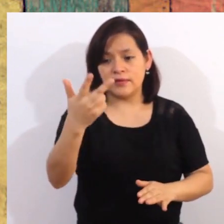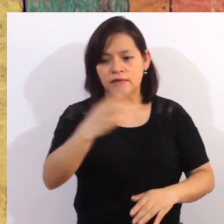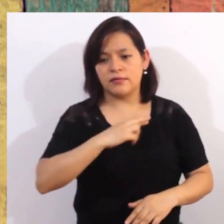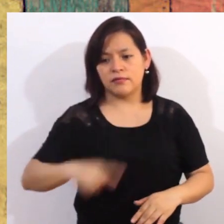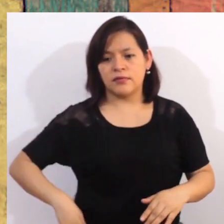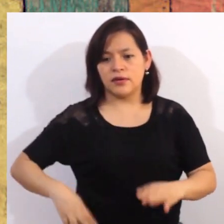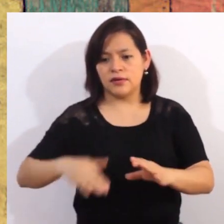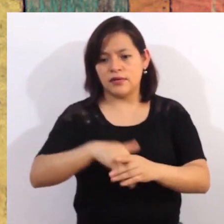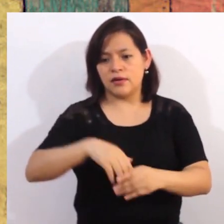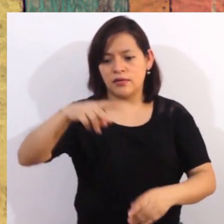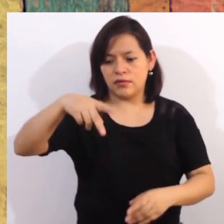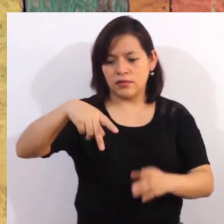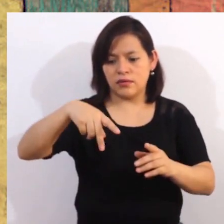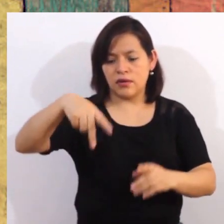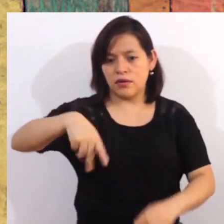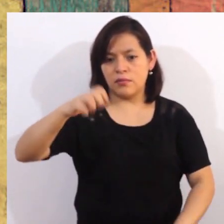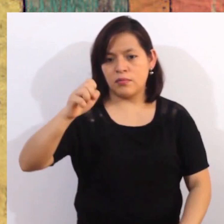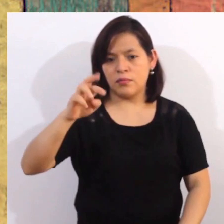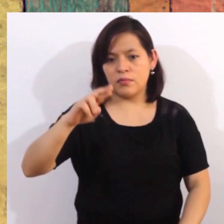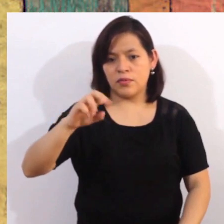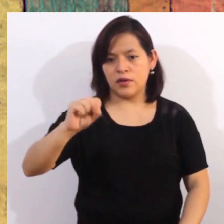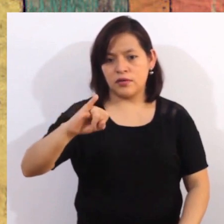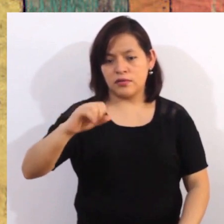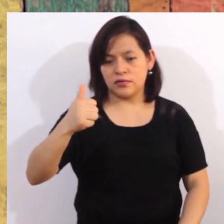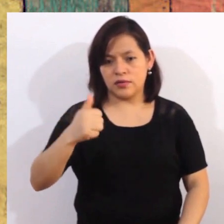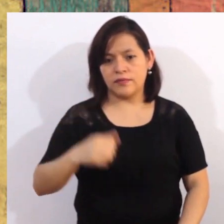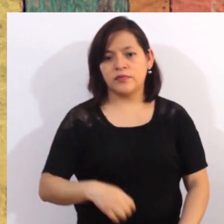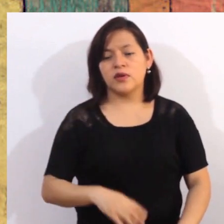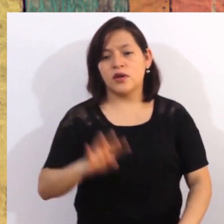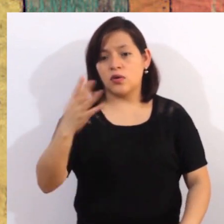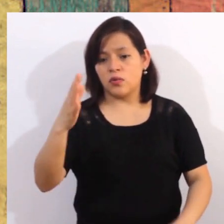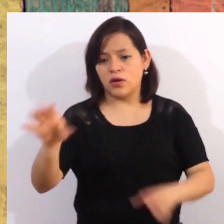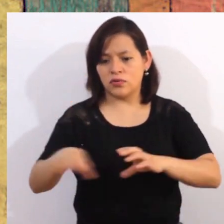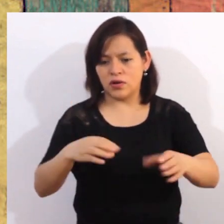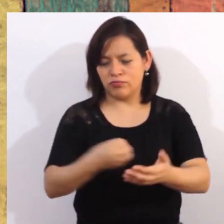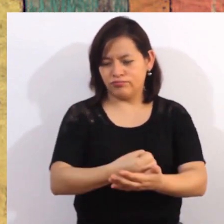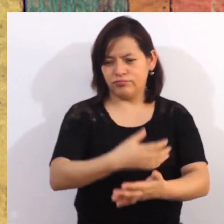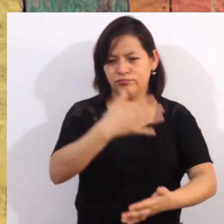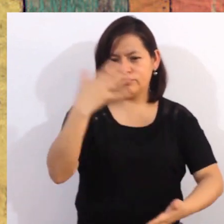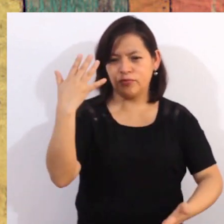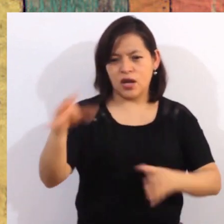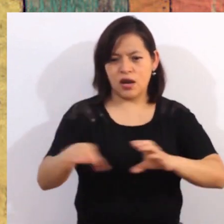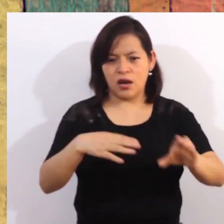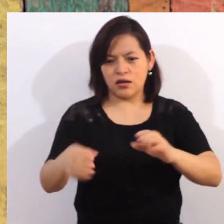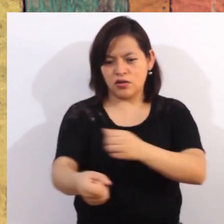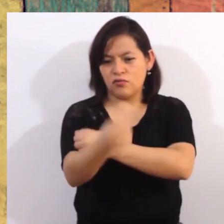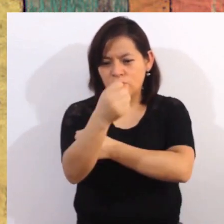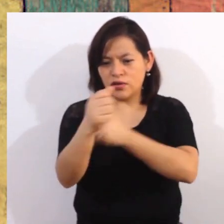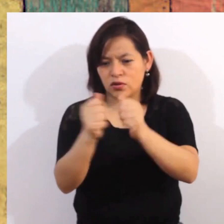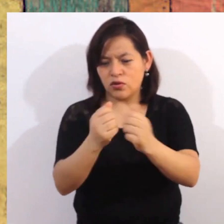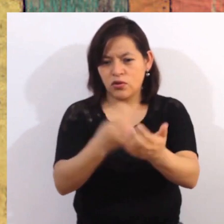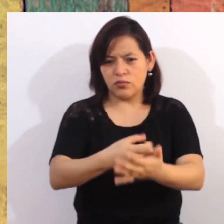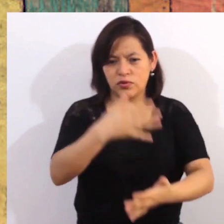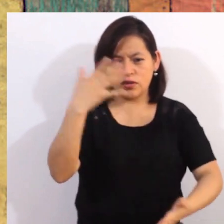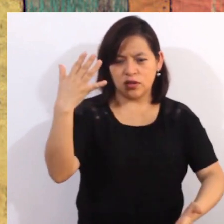cuarto se hará de grandes riquezas, más que todos ellos, y al hacerse fuerte con sus riquezas, levantará a todos contra el